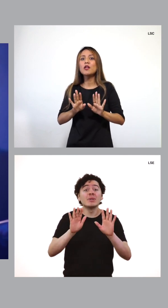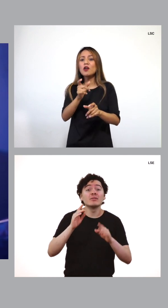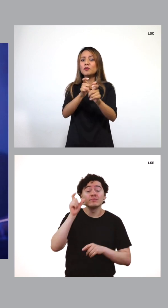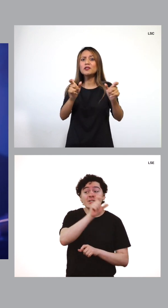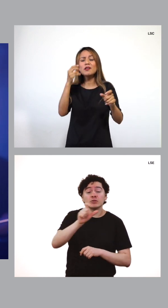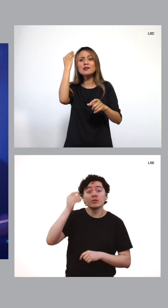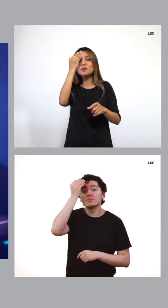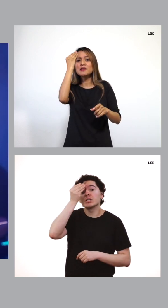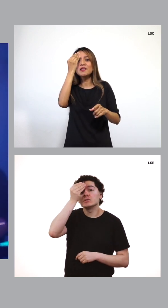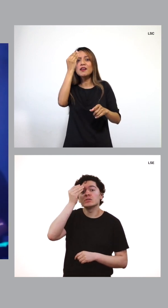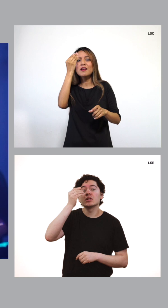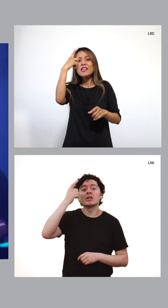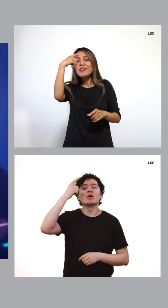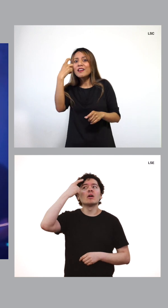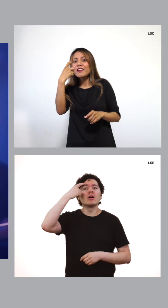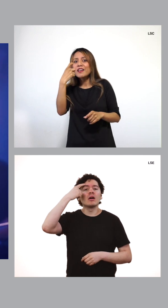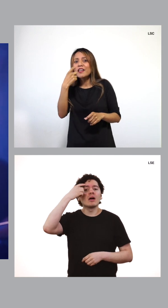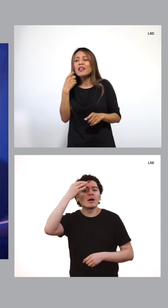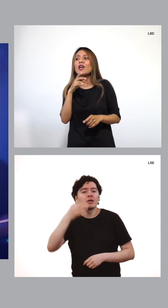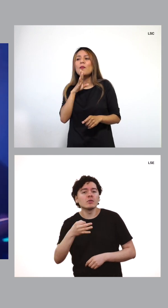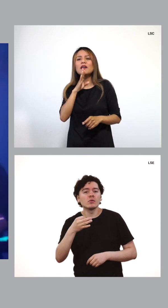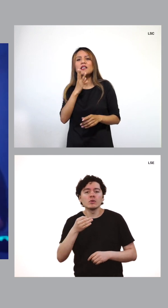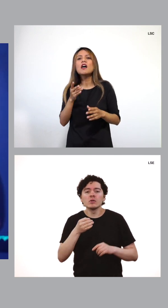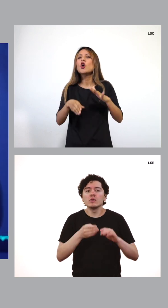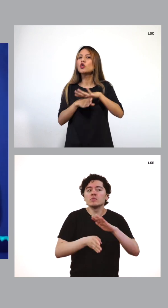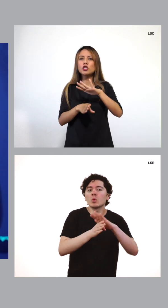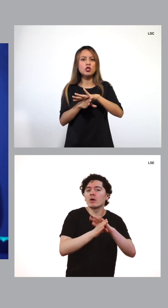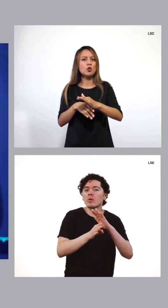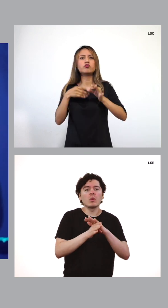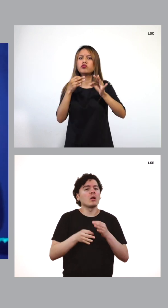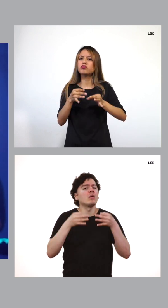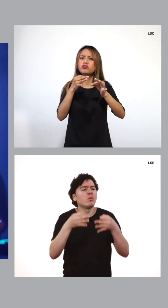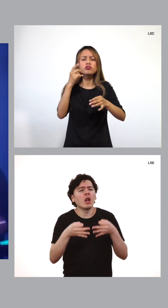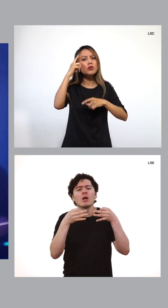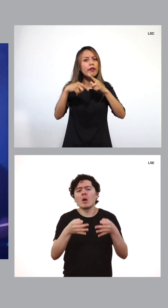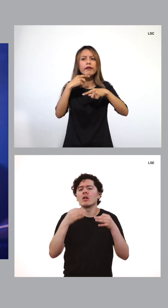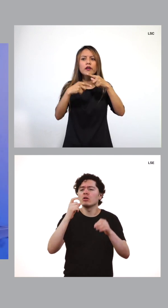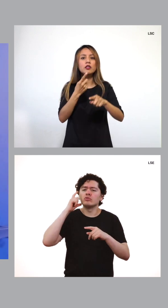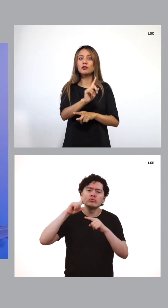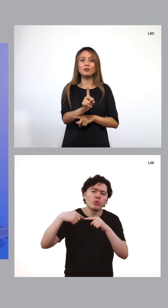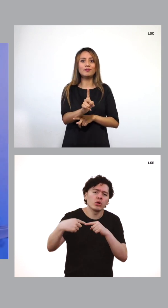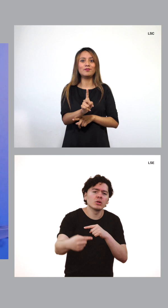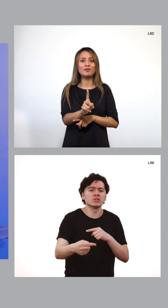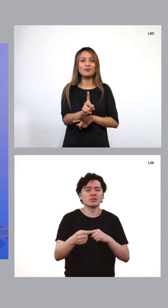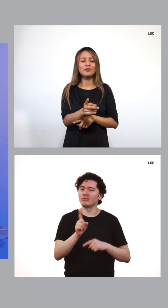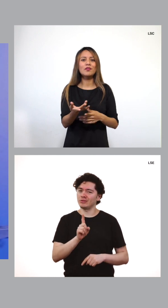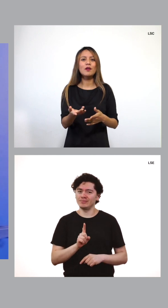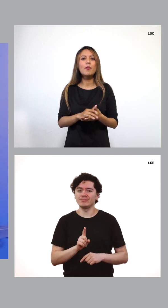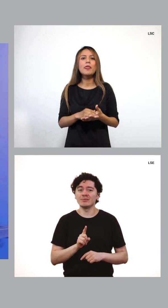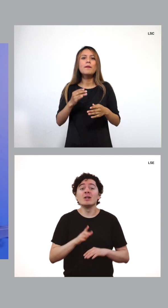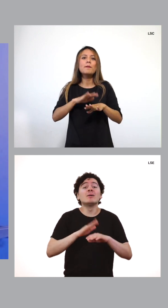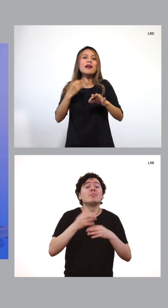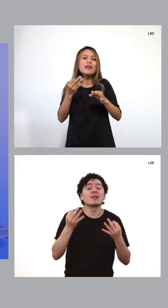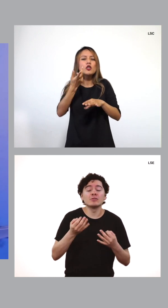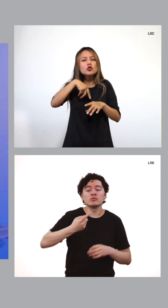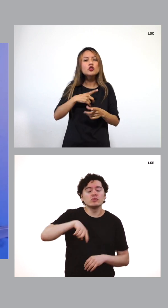que tienen permiso para seguir pasando. Que son realidades que tú y yo vamos a estar encadenados o